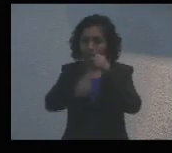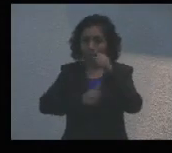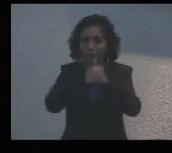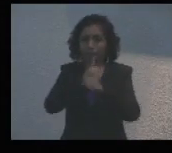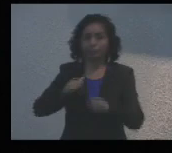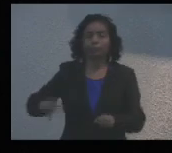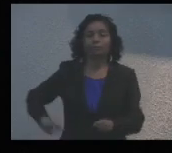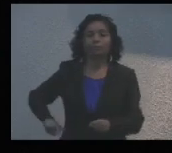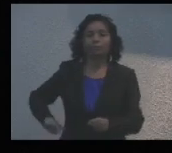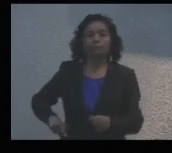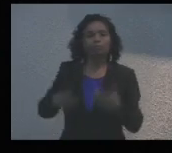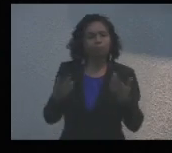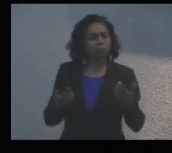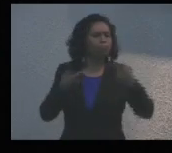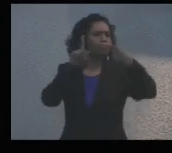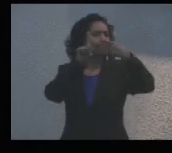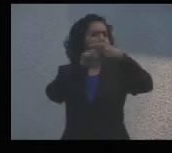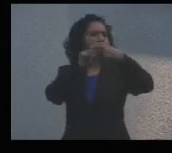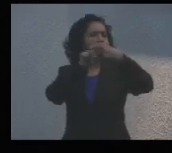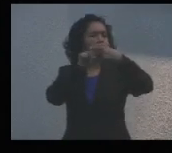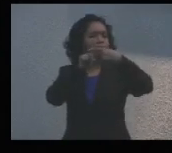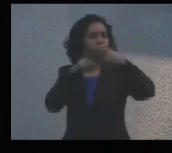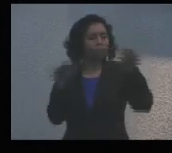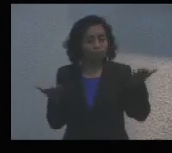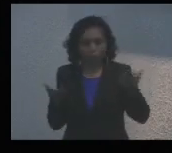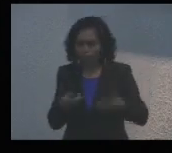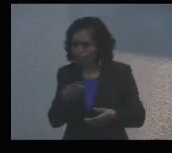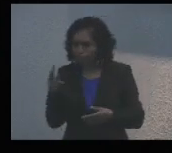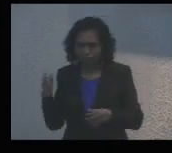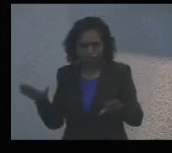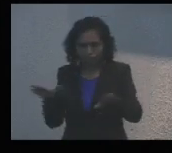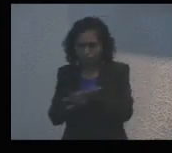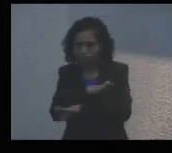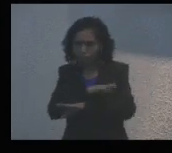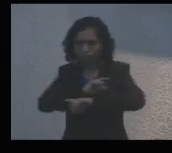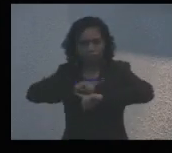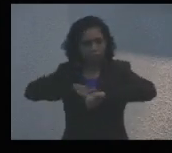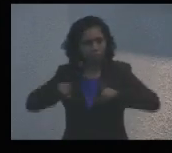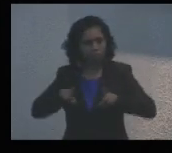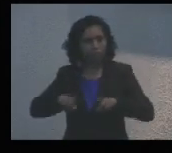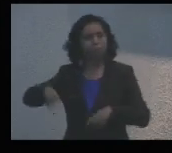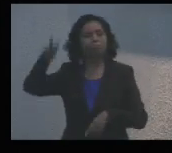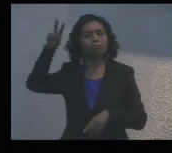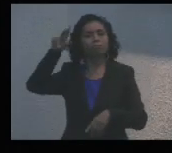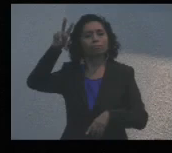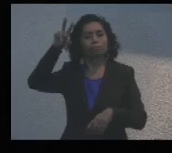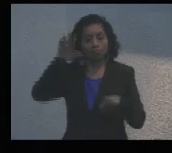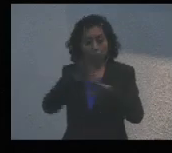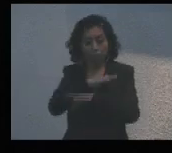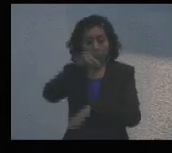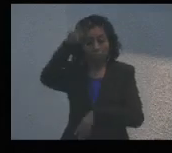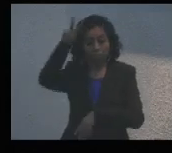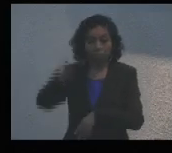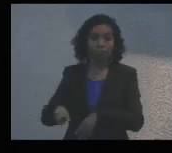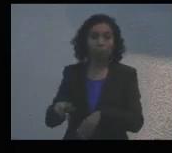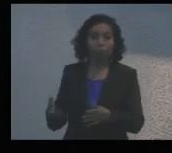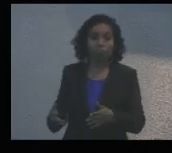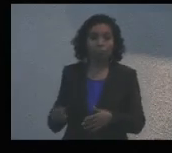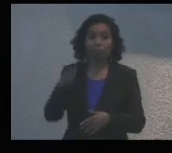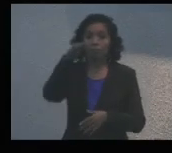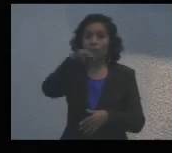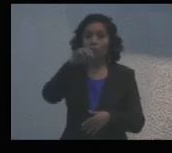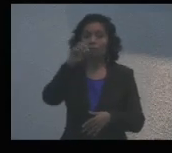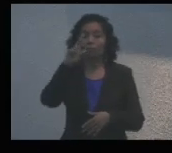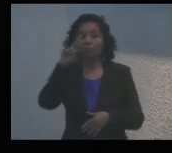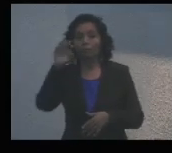gobierno es positivo, se nota la diferencia, el cambio es una realidad. Desde Morena decimos